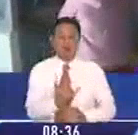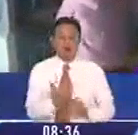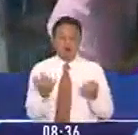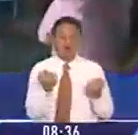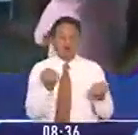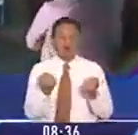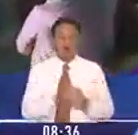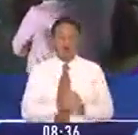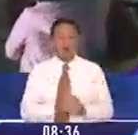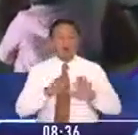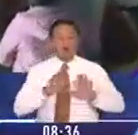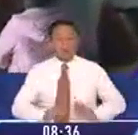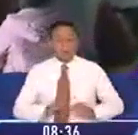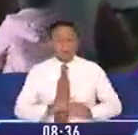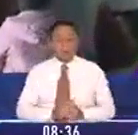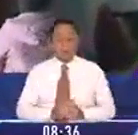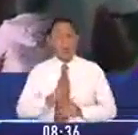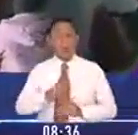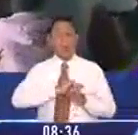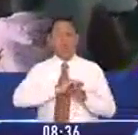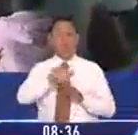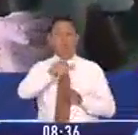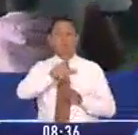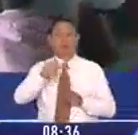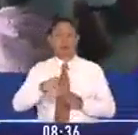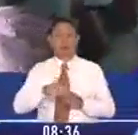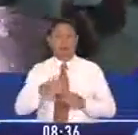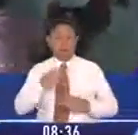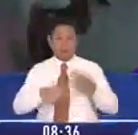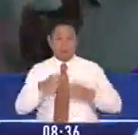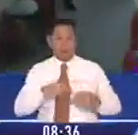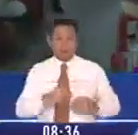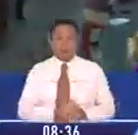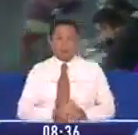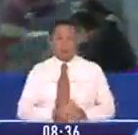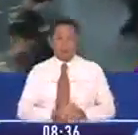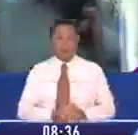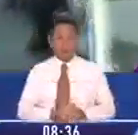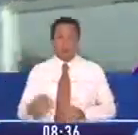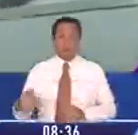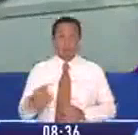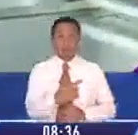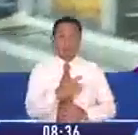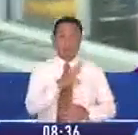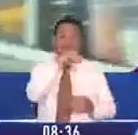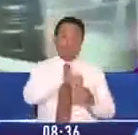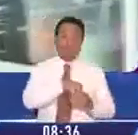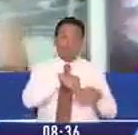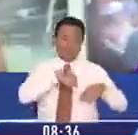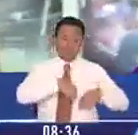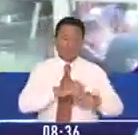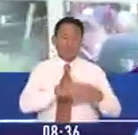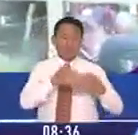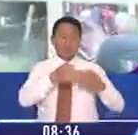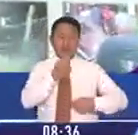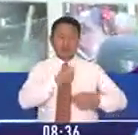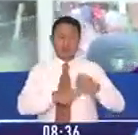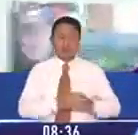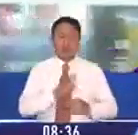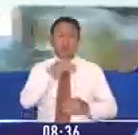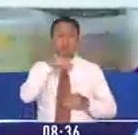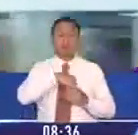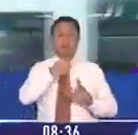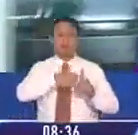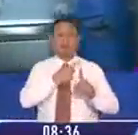Estamos socializando, precisamente invitando a aquellos vendedores informales y autónomos que sean parte de los vendedores formales. Aquí en el mercado